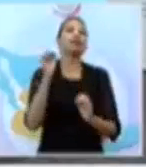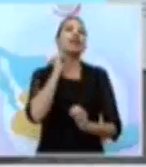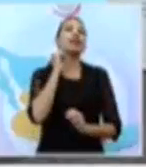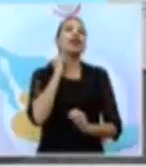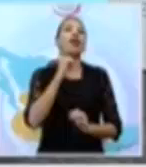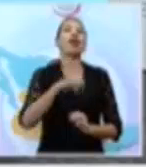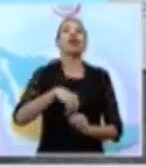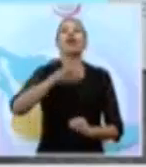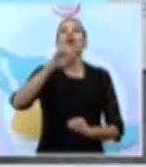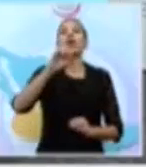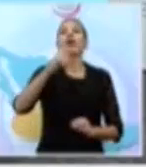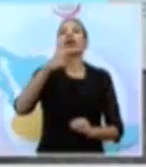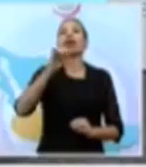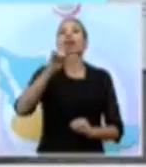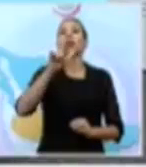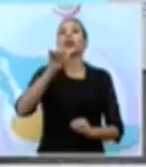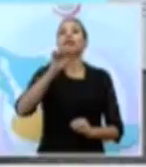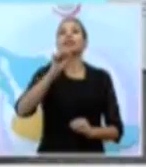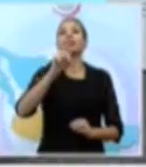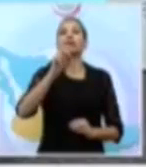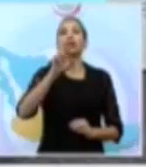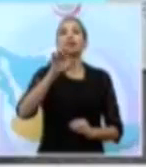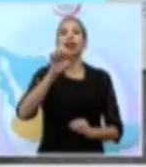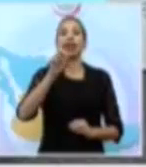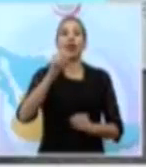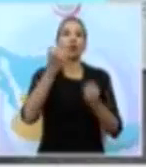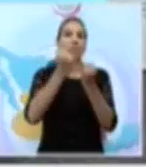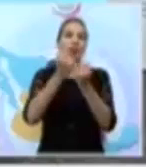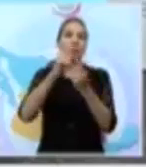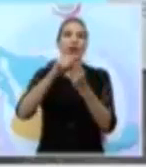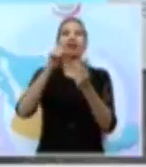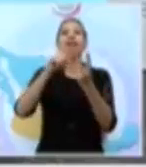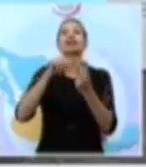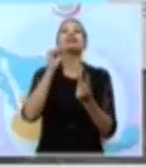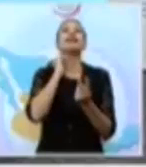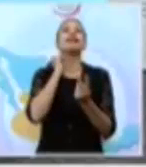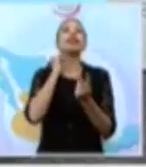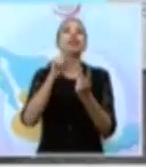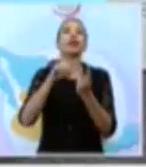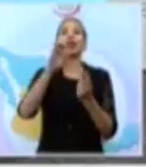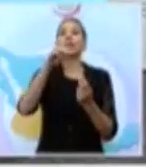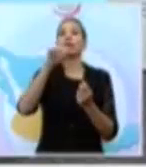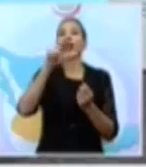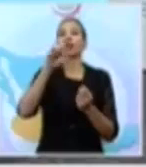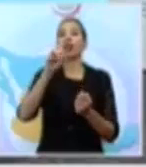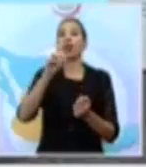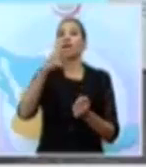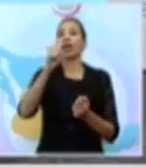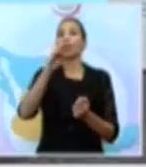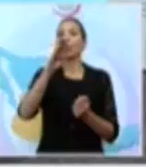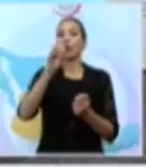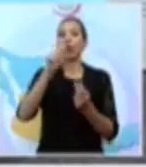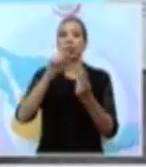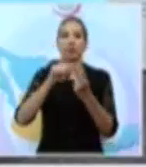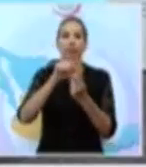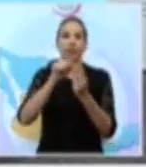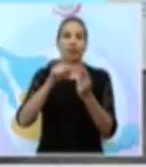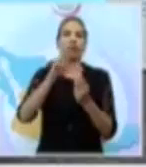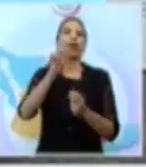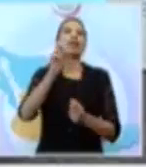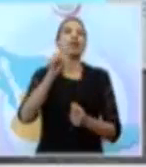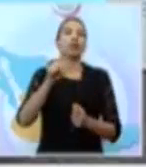Jorge Luis Preciado y comparto las posiciones del senador Emilio Gamboa